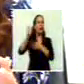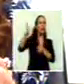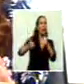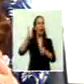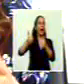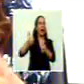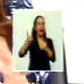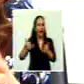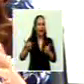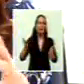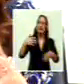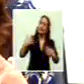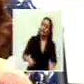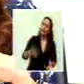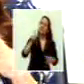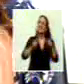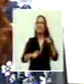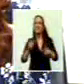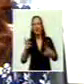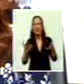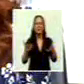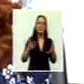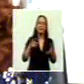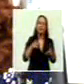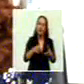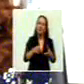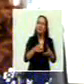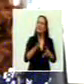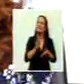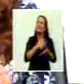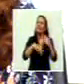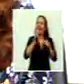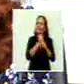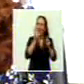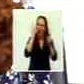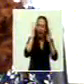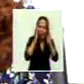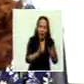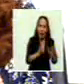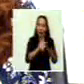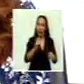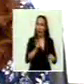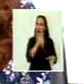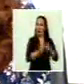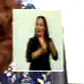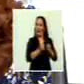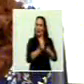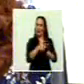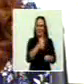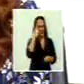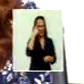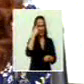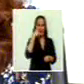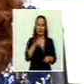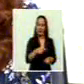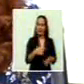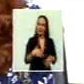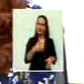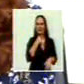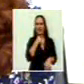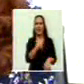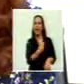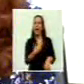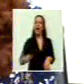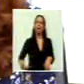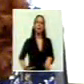muchas veces, la gente que se dedica a una determinada actividad, empresarios, pretende muchas veces que el Estado siga